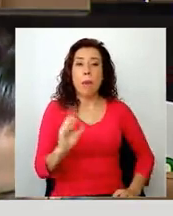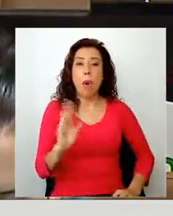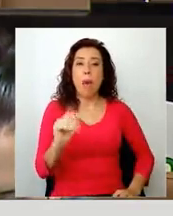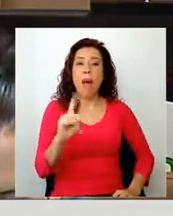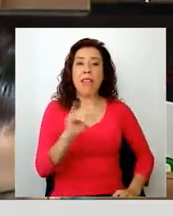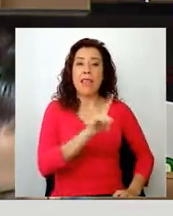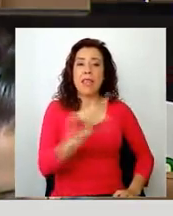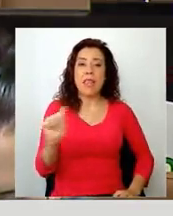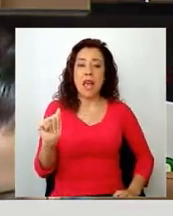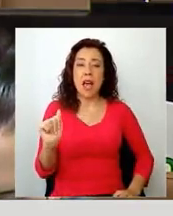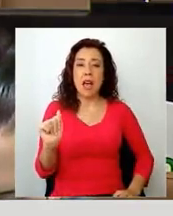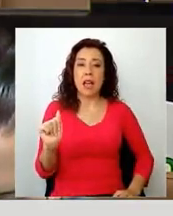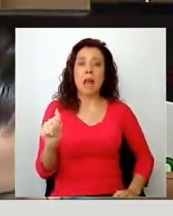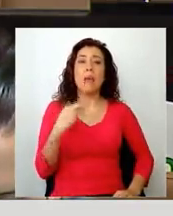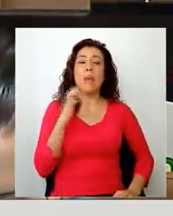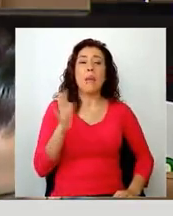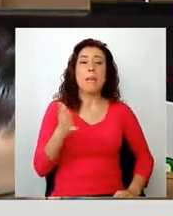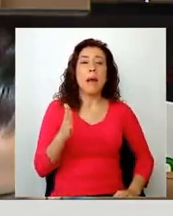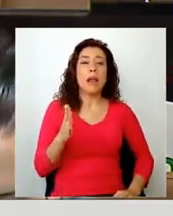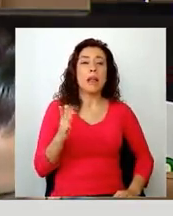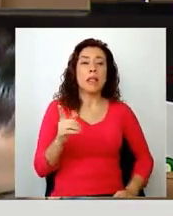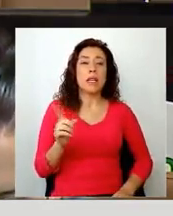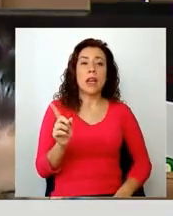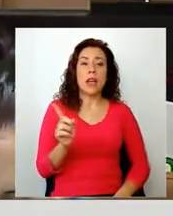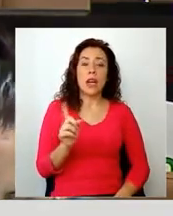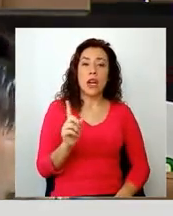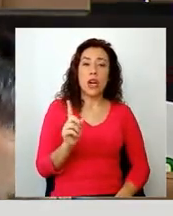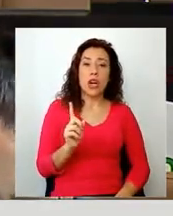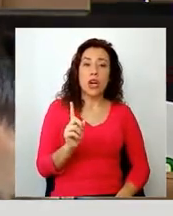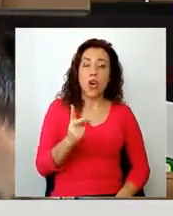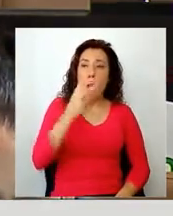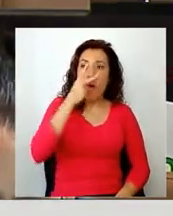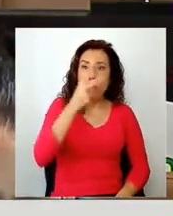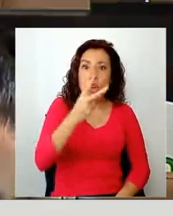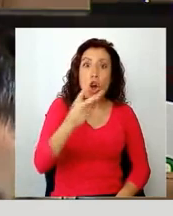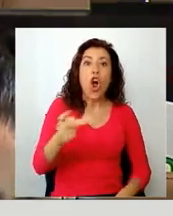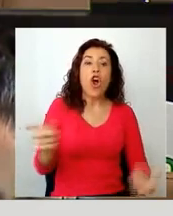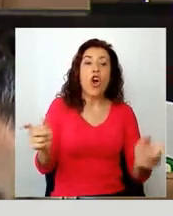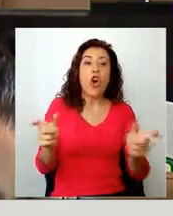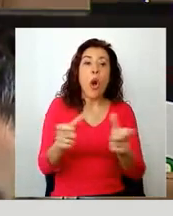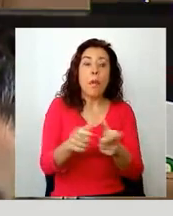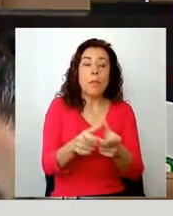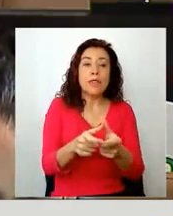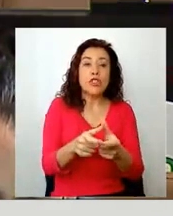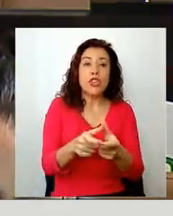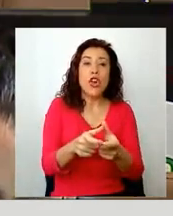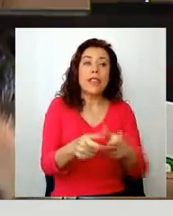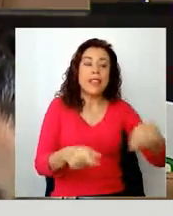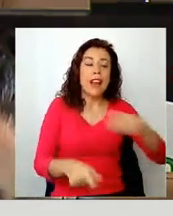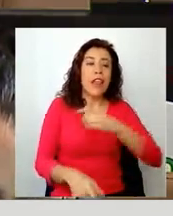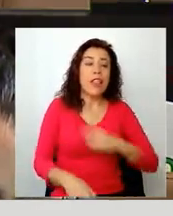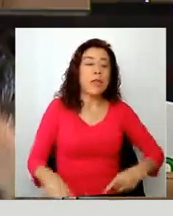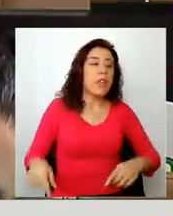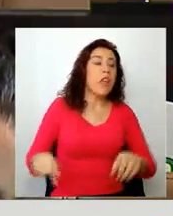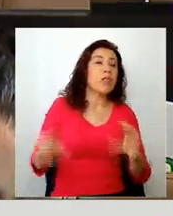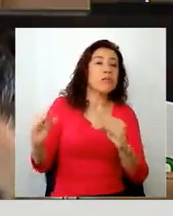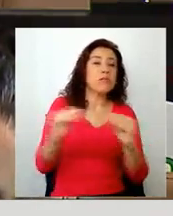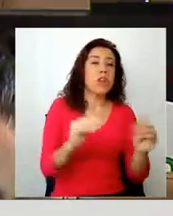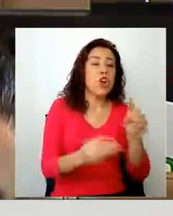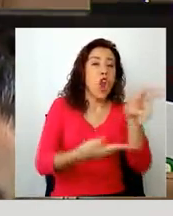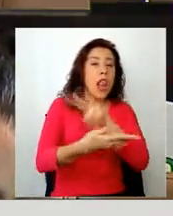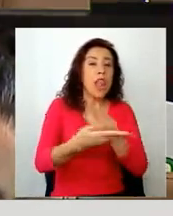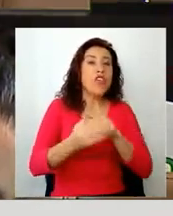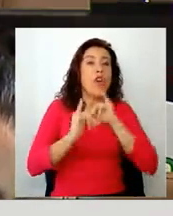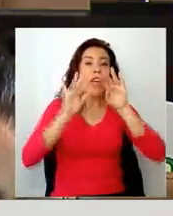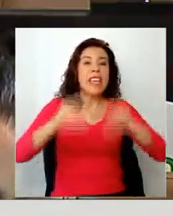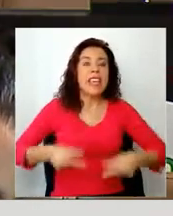Aparentemente no siguió no siguió el debate de la comisión mixta Aparentemente no leyó los informes provenientes tanto del Ministerio